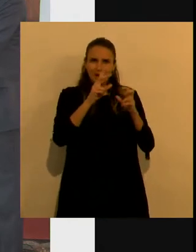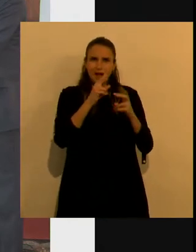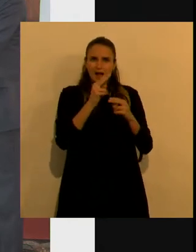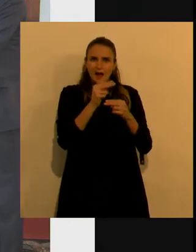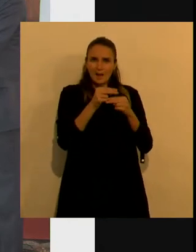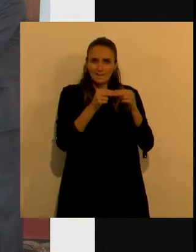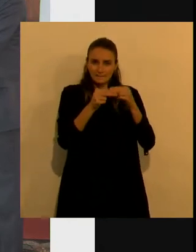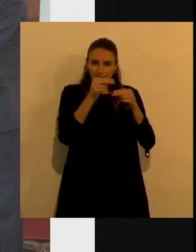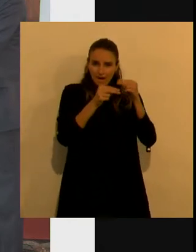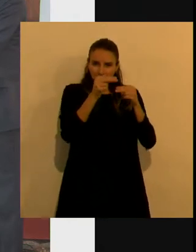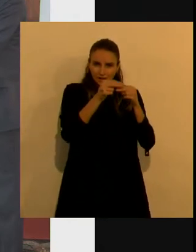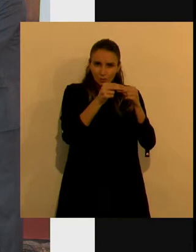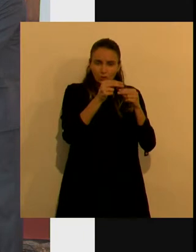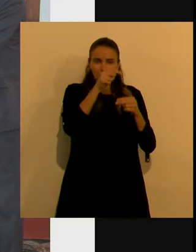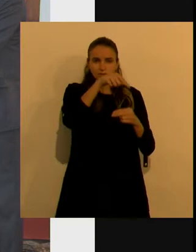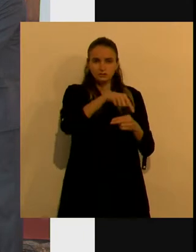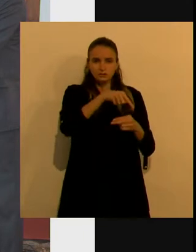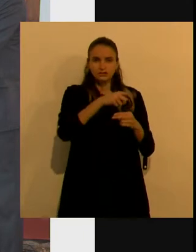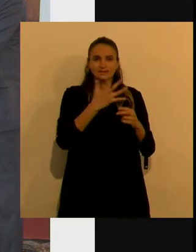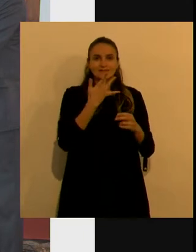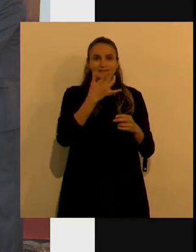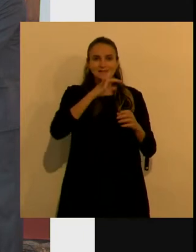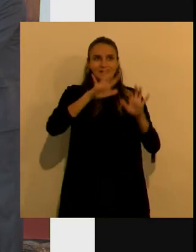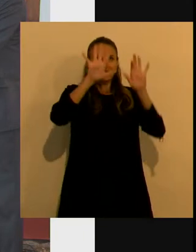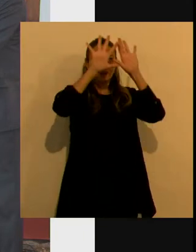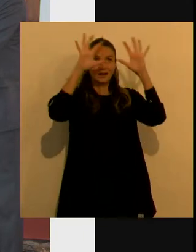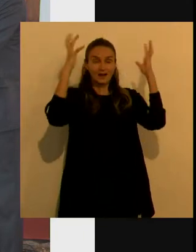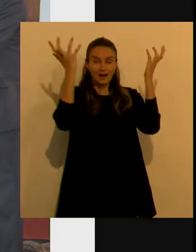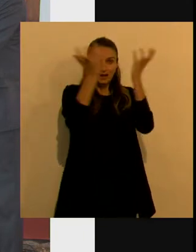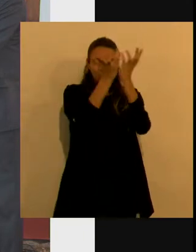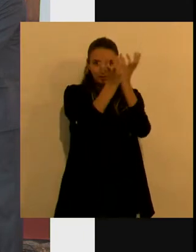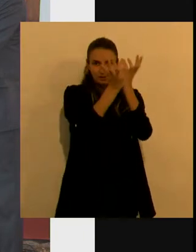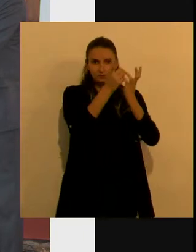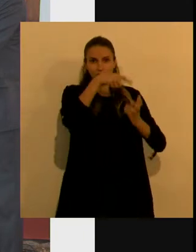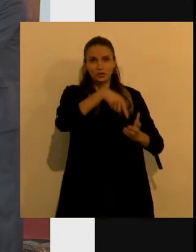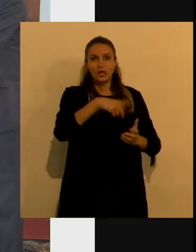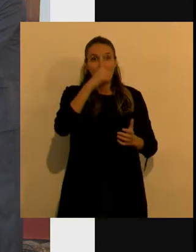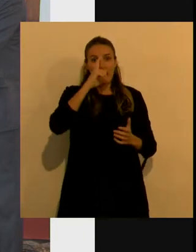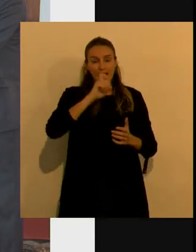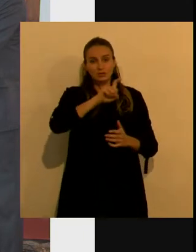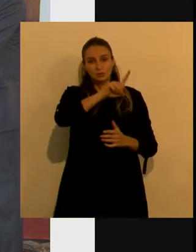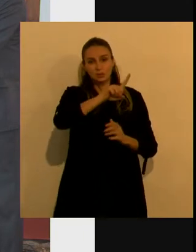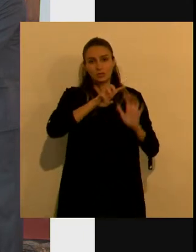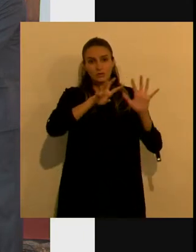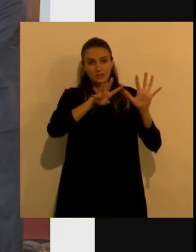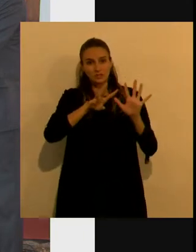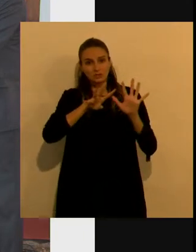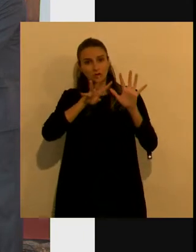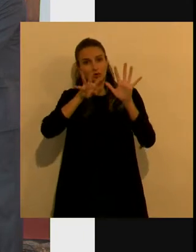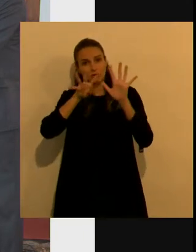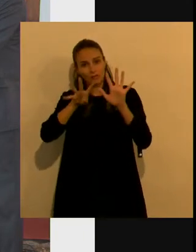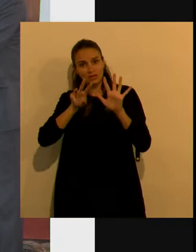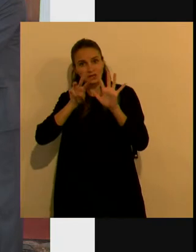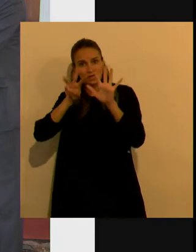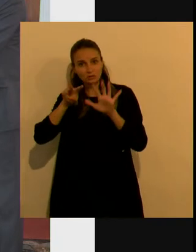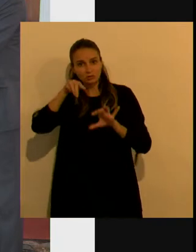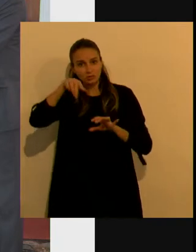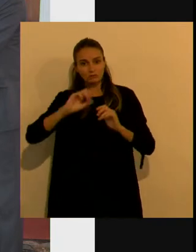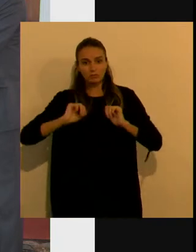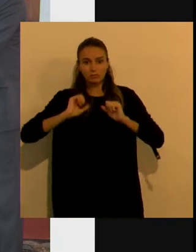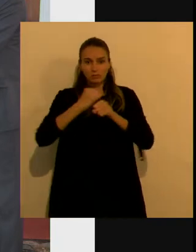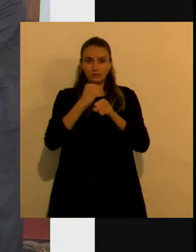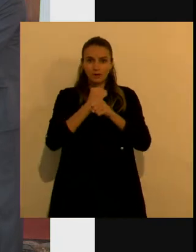hacer es mirar hacia arriba, ¿vale? Y entonces, pues, desde el año 98 comenzó a trabajar en un instrumento, fue un